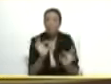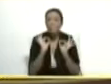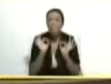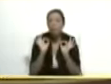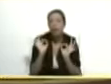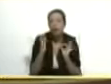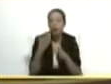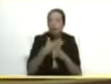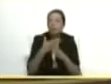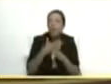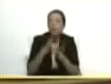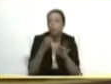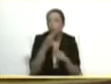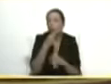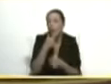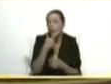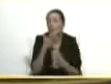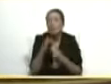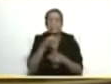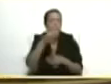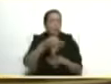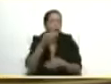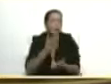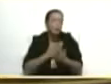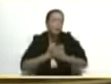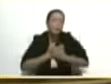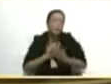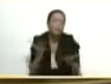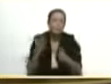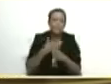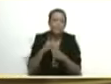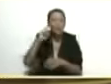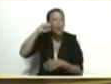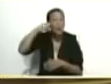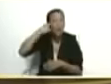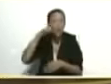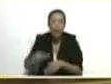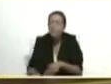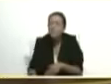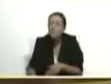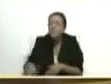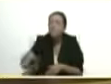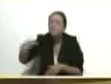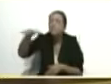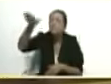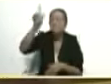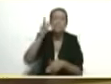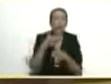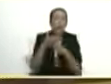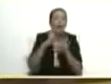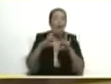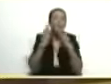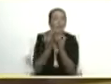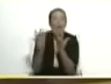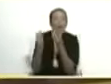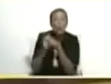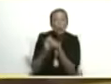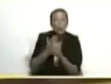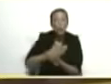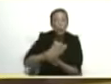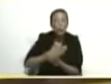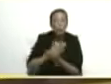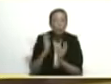especiales, bonitos, siempre. Los recuerdos desde muy niño y el compartir con la